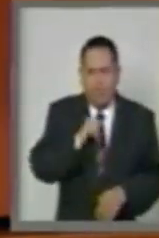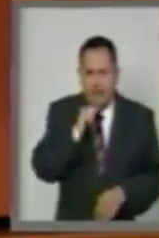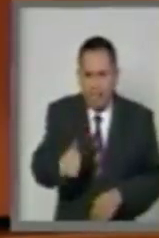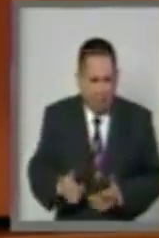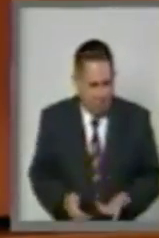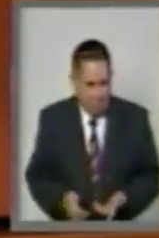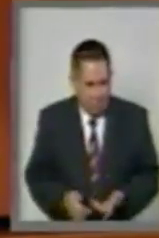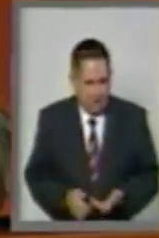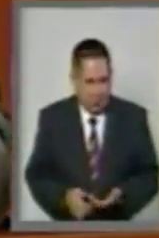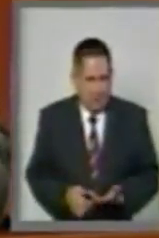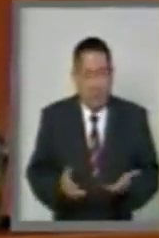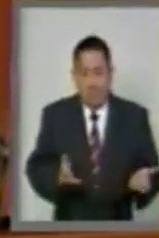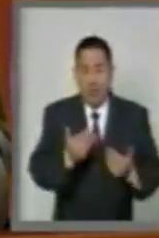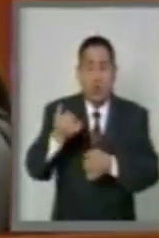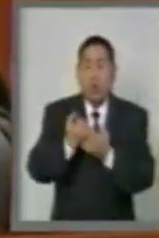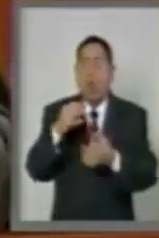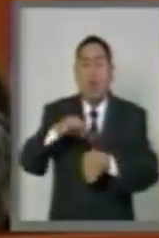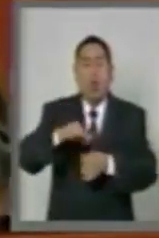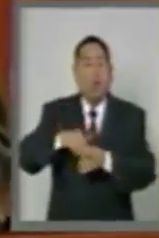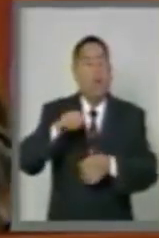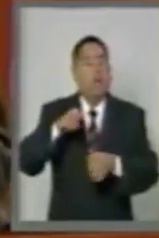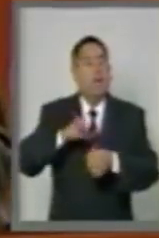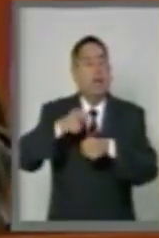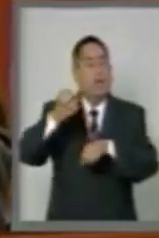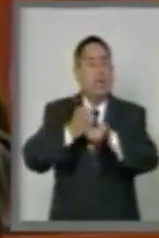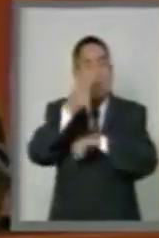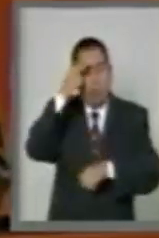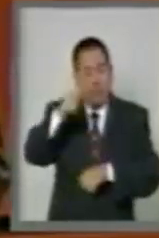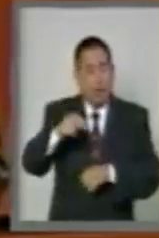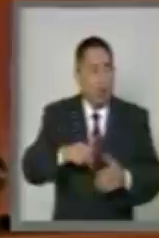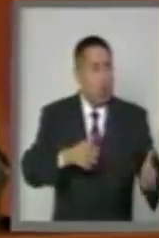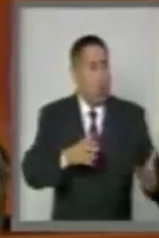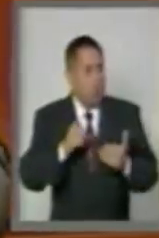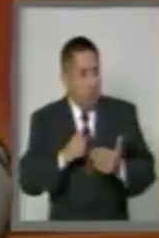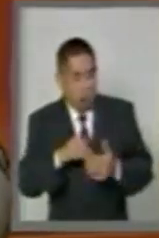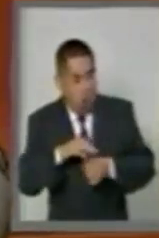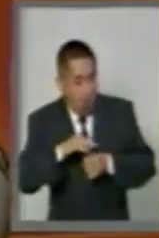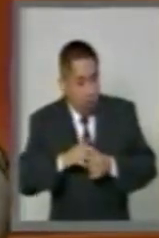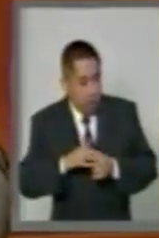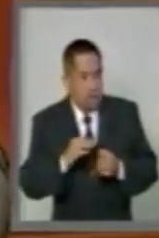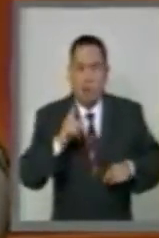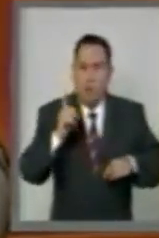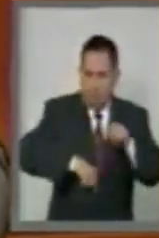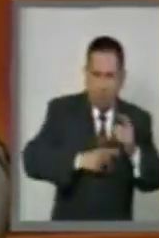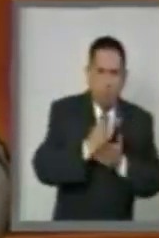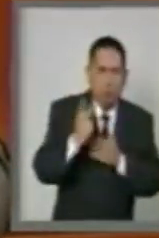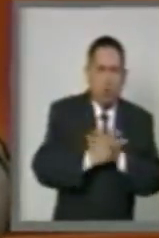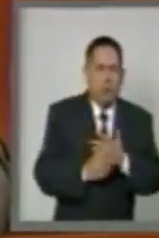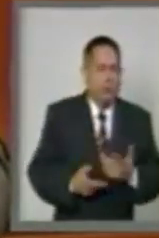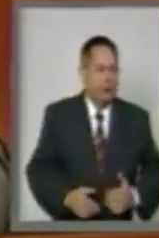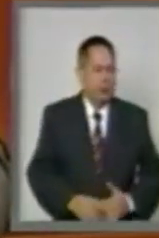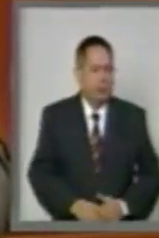paso vote como en el Estado de México, ¿verdad? O les quitan los programas sociales.